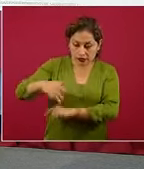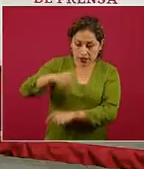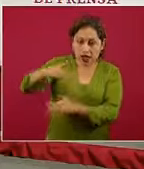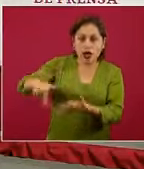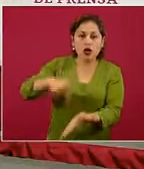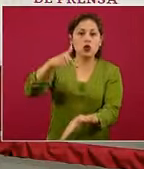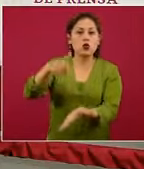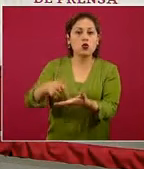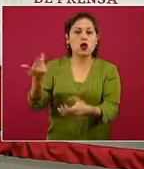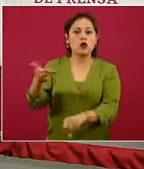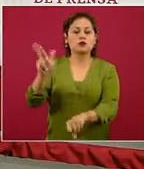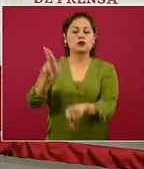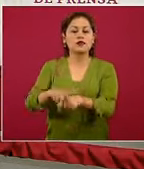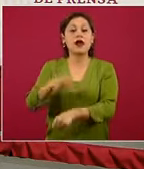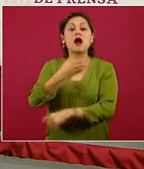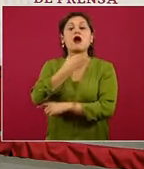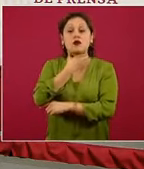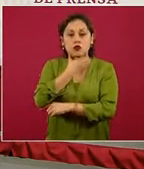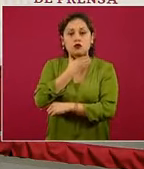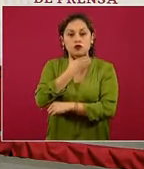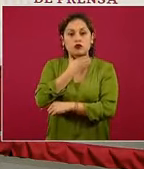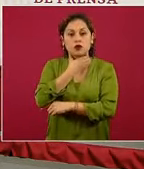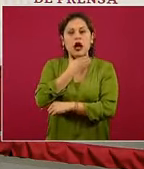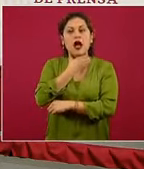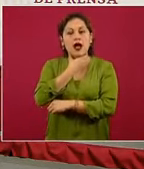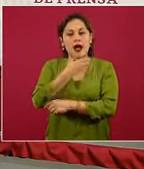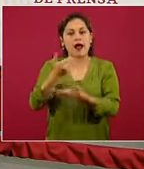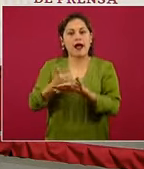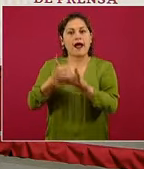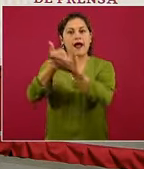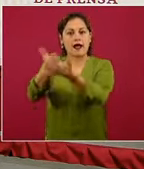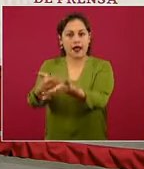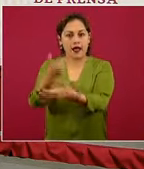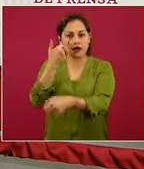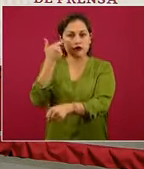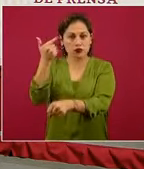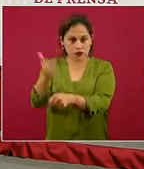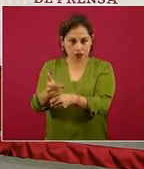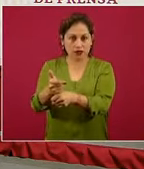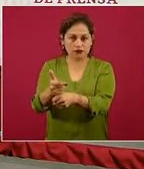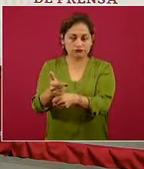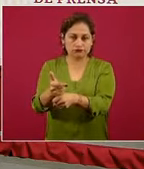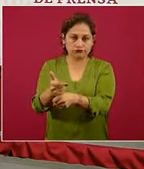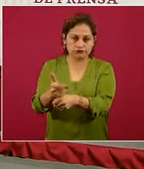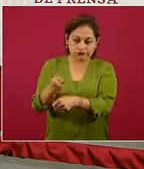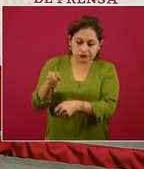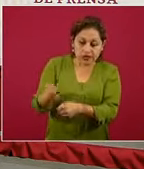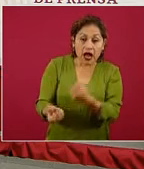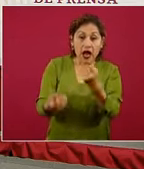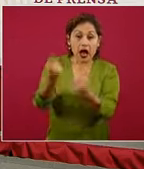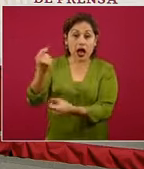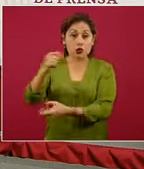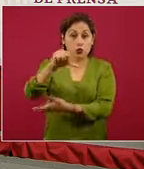saturación, a nivel de unidades, pues entonces sí podemos encontrarnos con unidades que ya alcanzaron en un momento determinado el